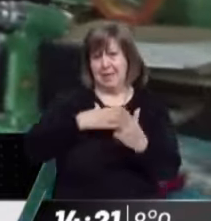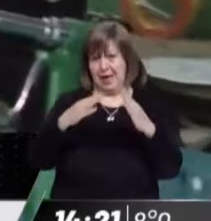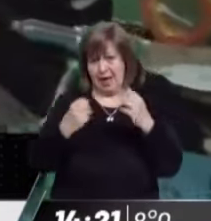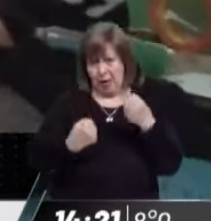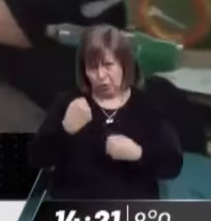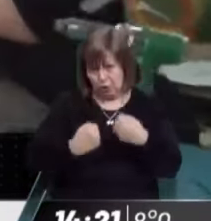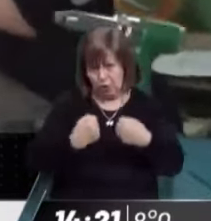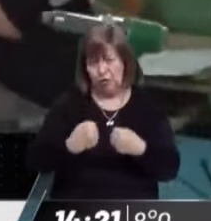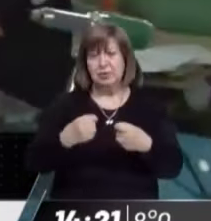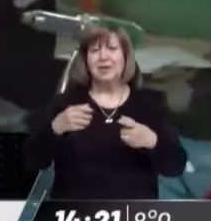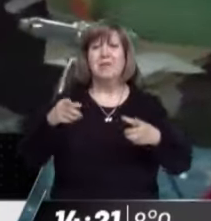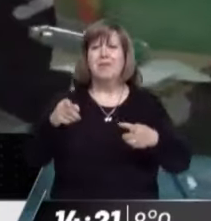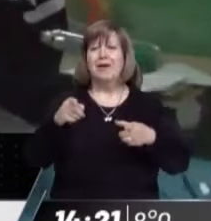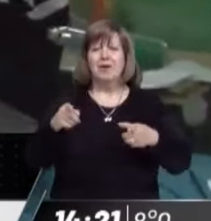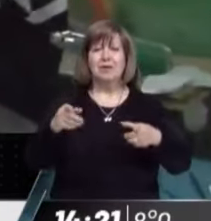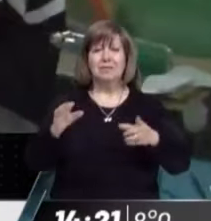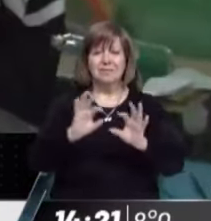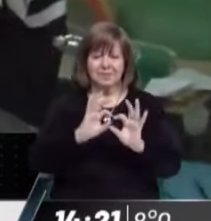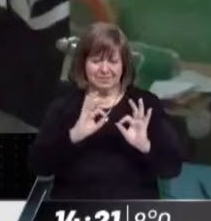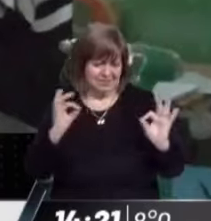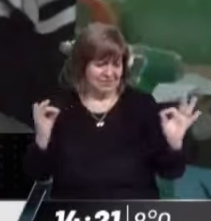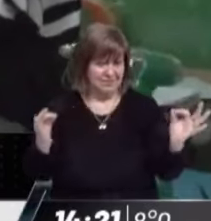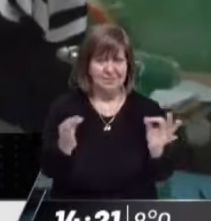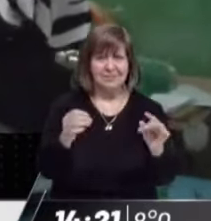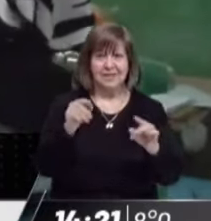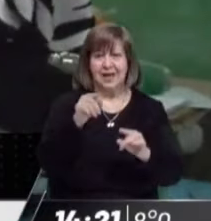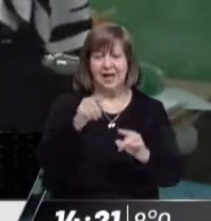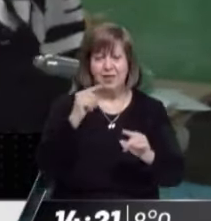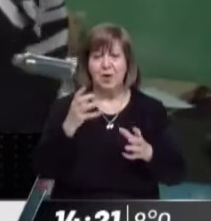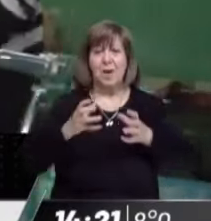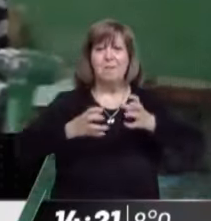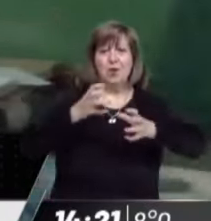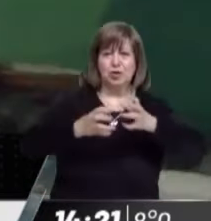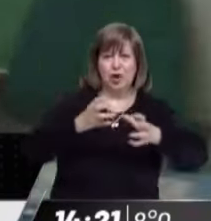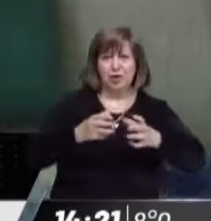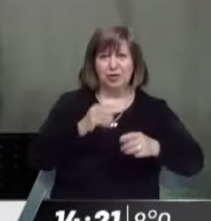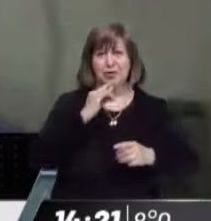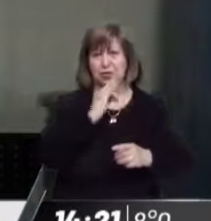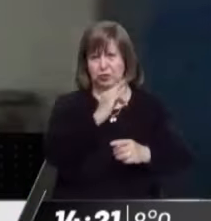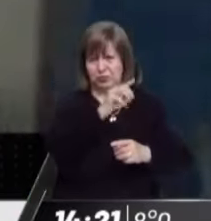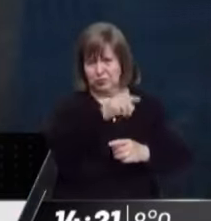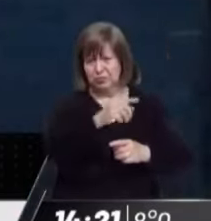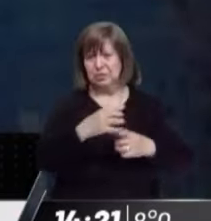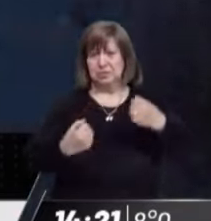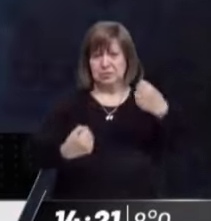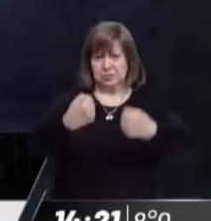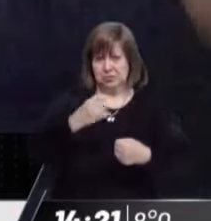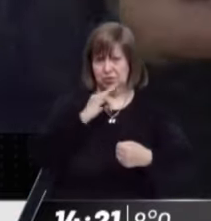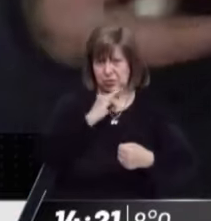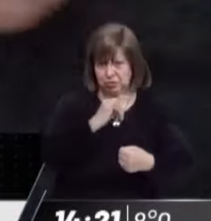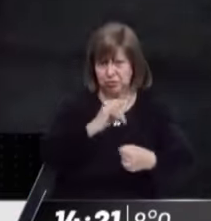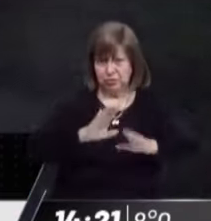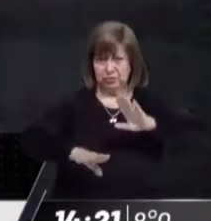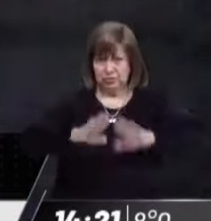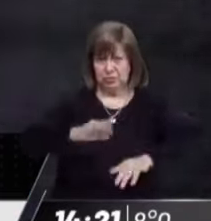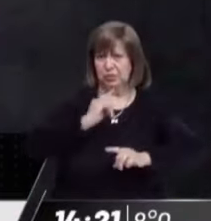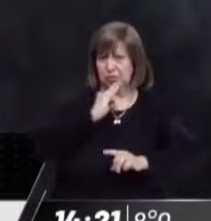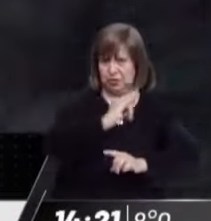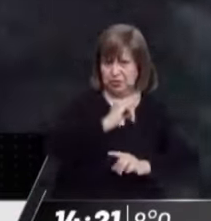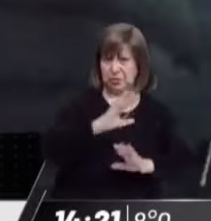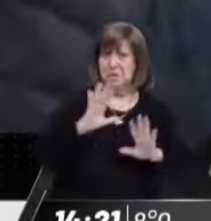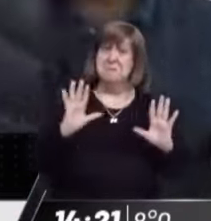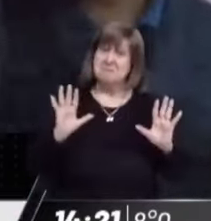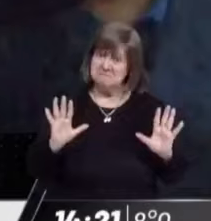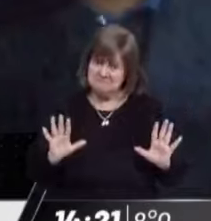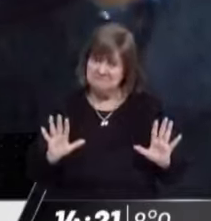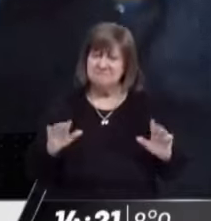la posibilidad de crear algo y creo que logramos un objetivo maravilloso. Maravilloso. Me dice Carlos Rena que